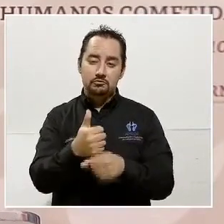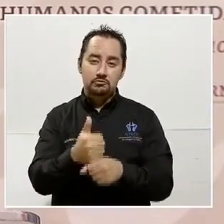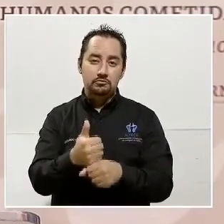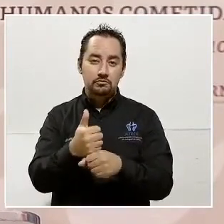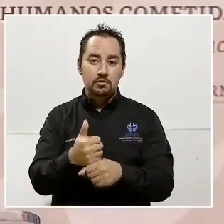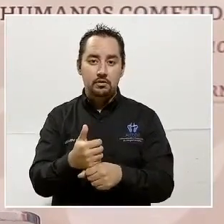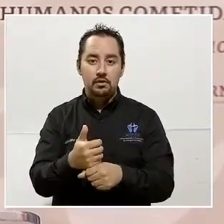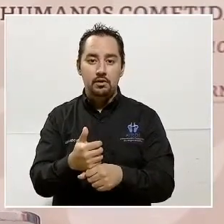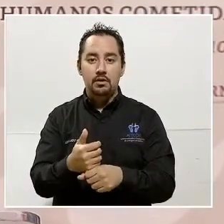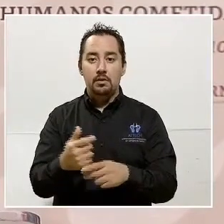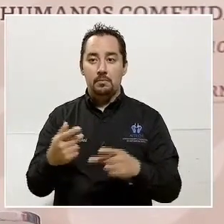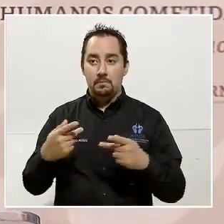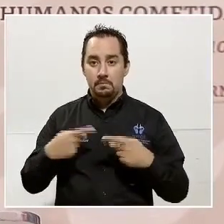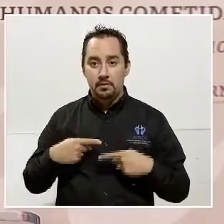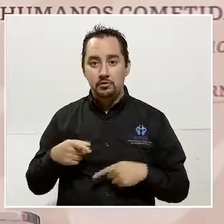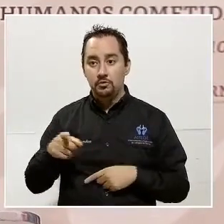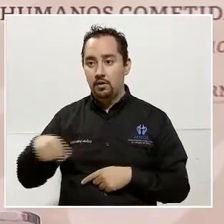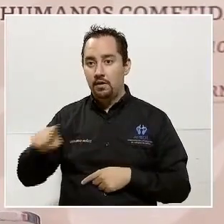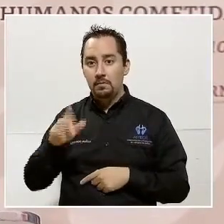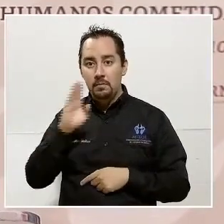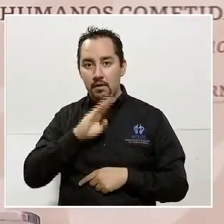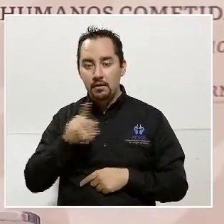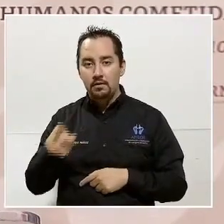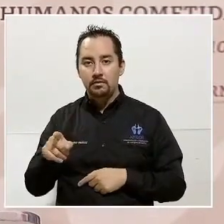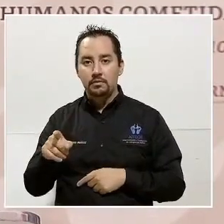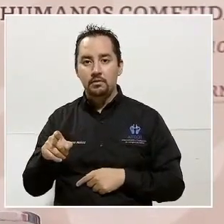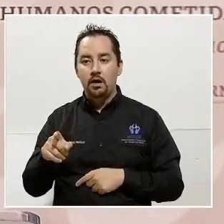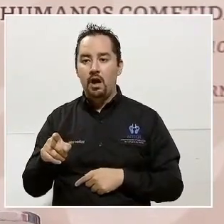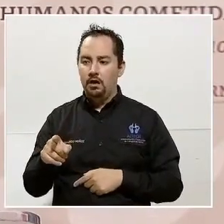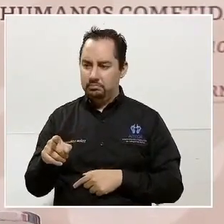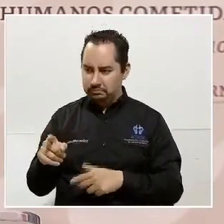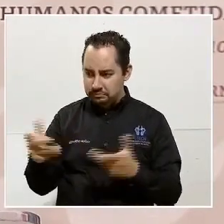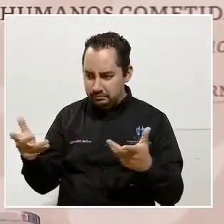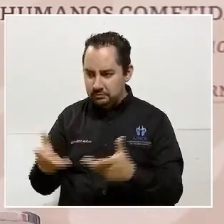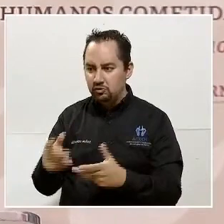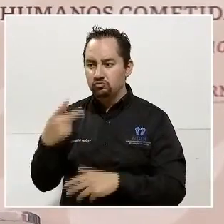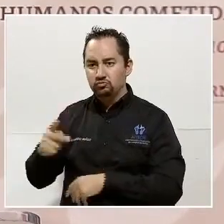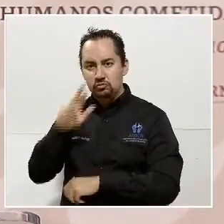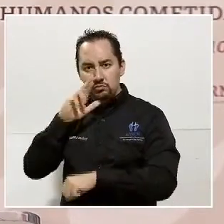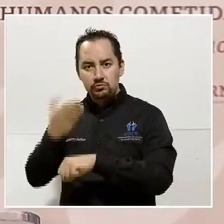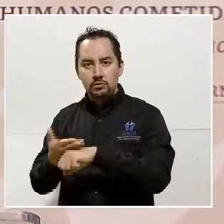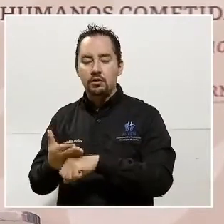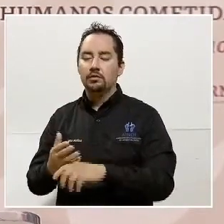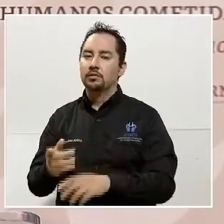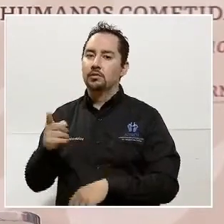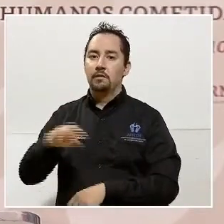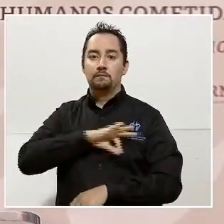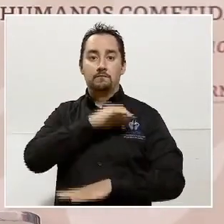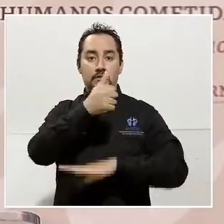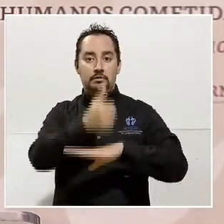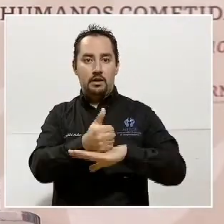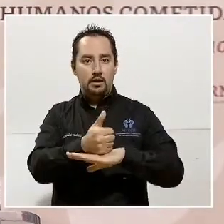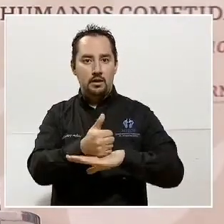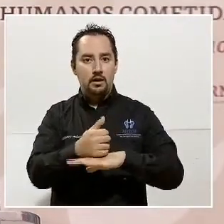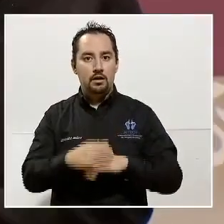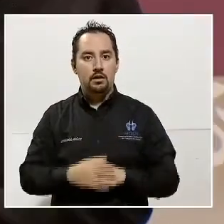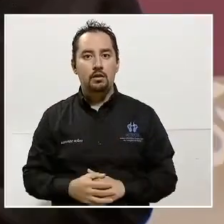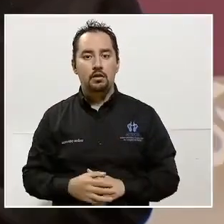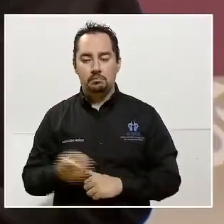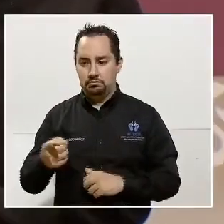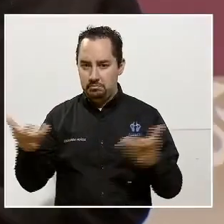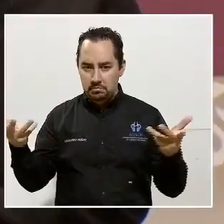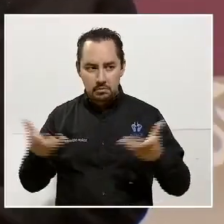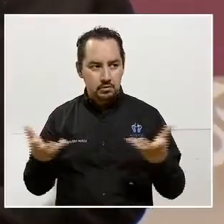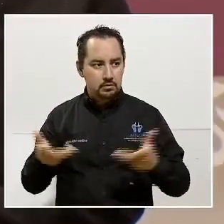responsabilidad. Comprometan a la Fiscalía General de la República a hacer adecuadamente su mandato de investigación